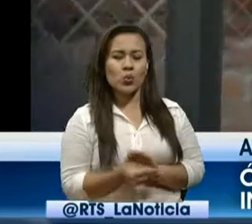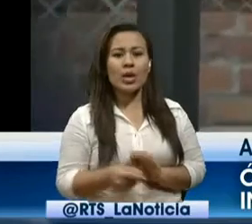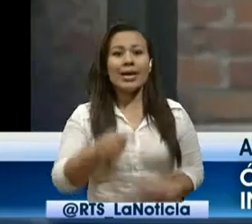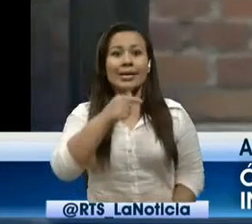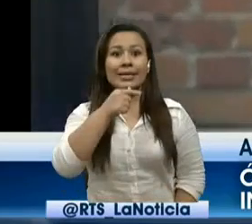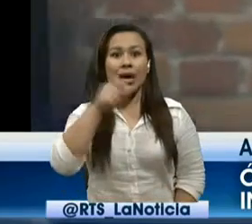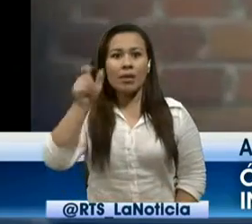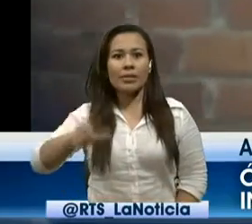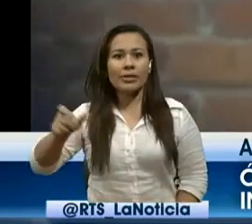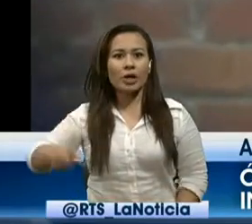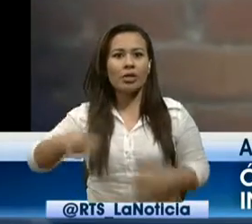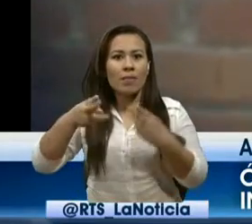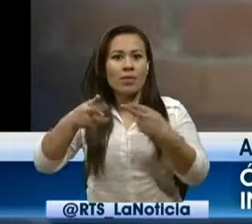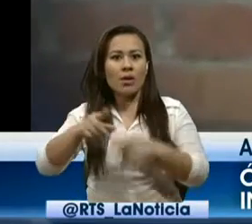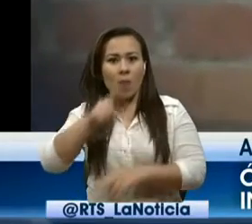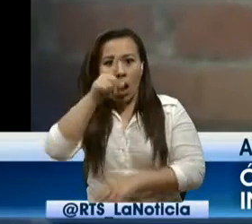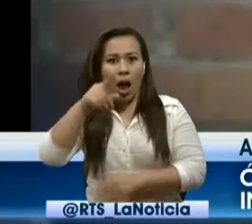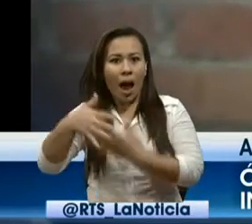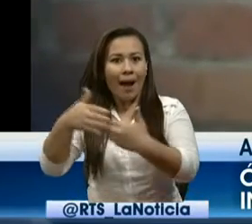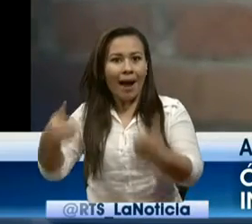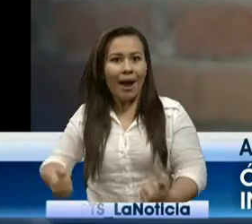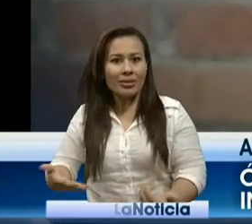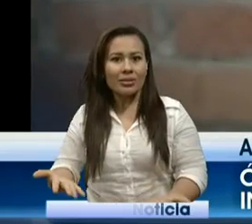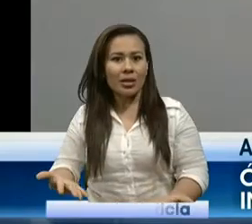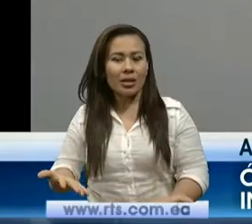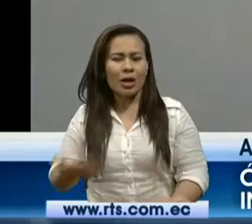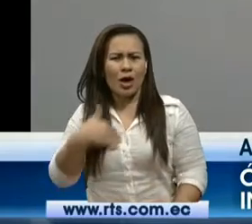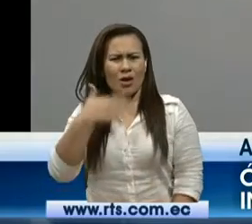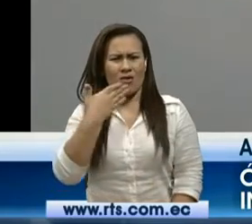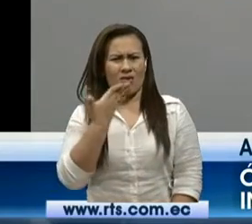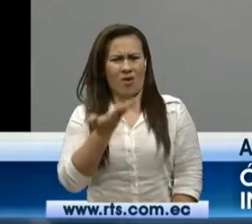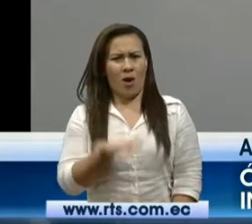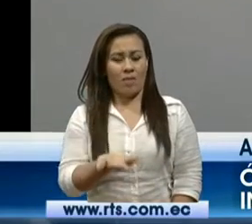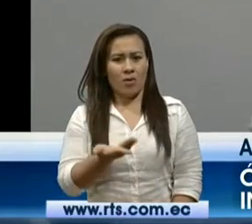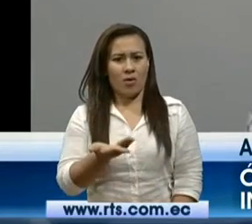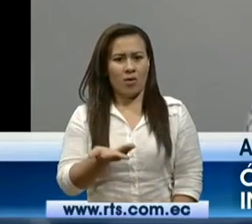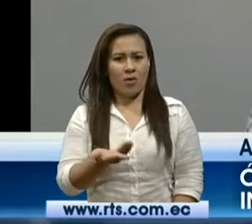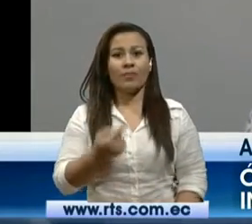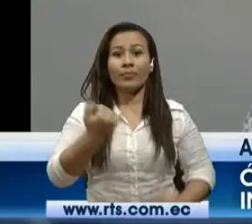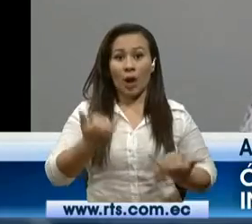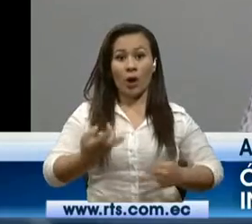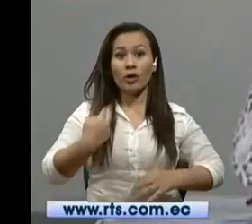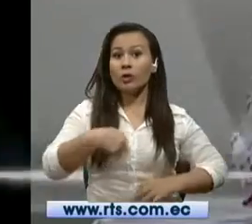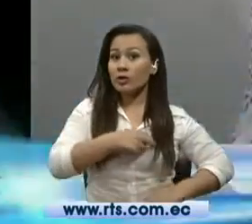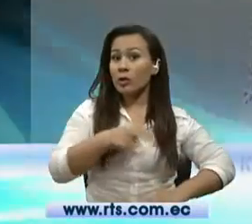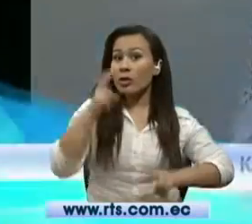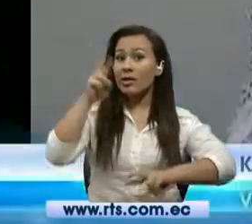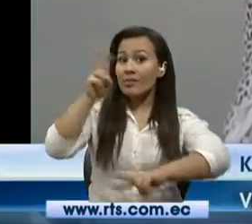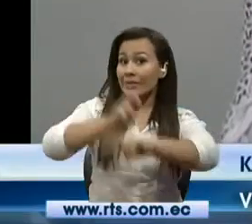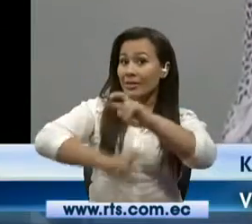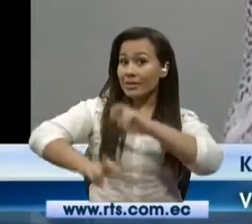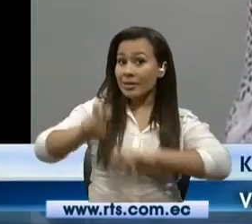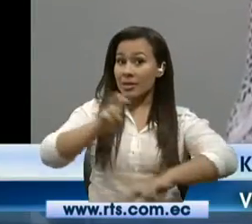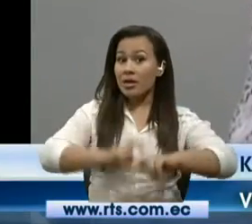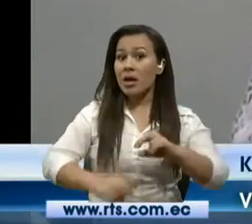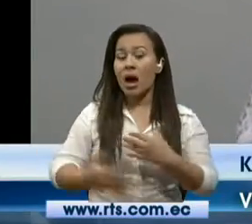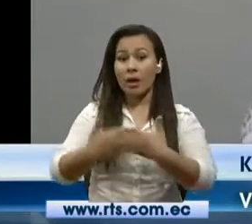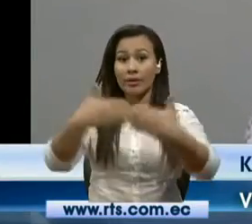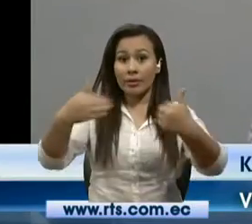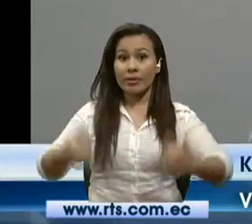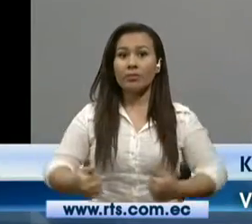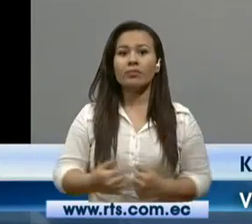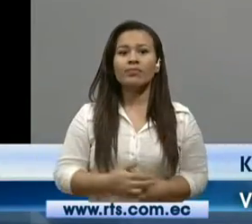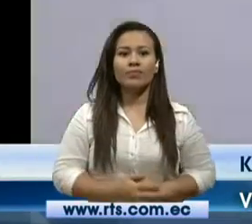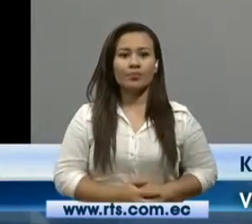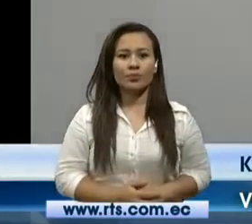prohibidos al Centro Penitenciario Regional del Guayas. Se ha realizado un operativo en el que se ha producido la detención